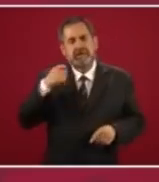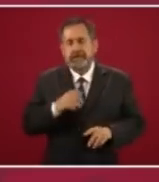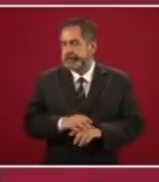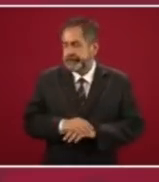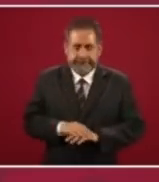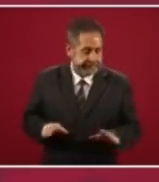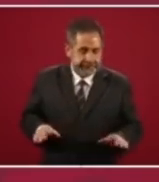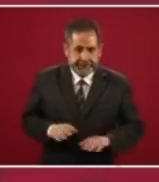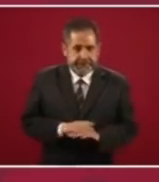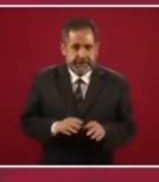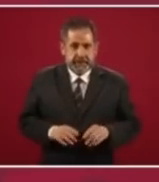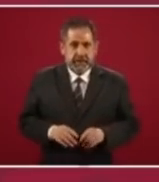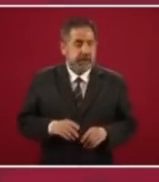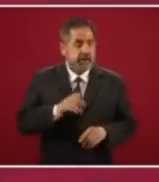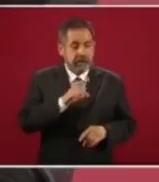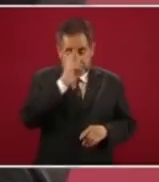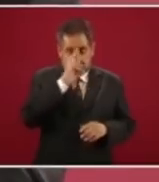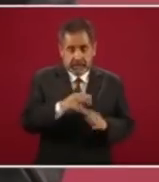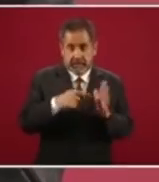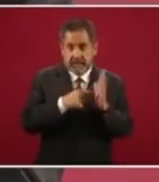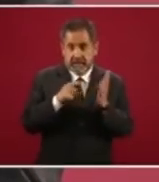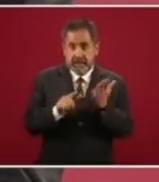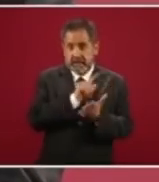se respeta el marco legal.